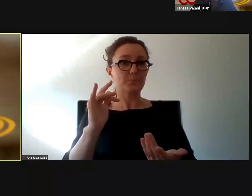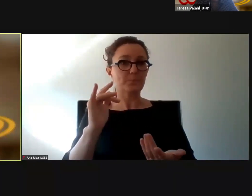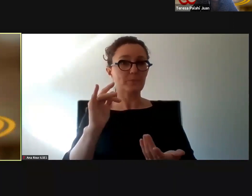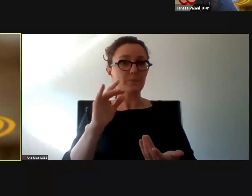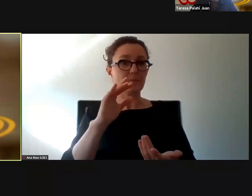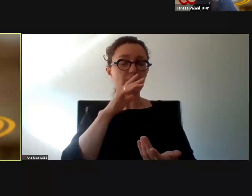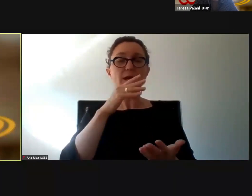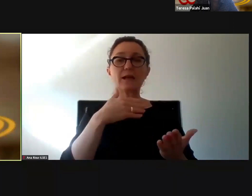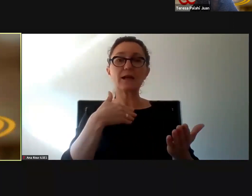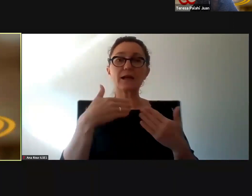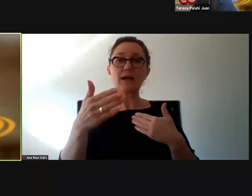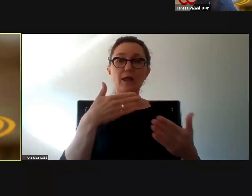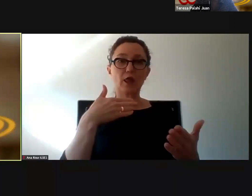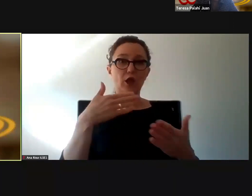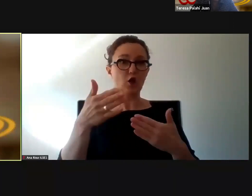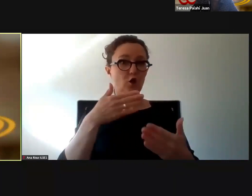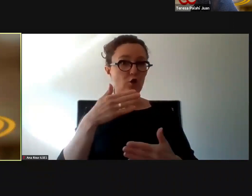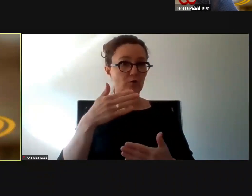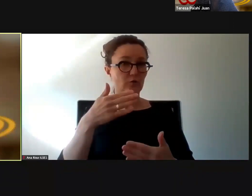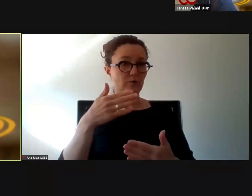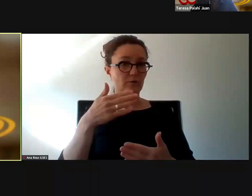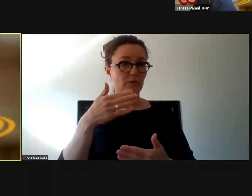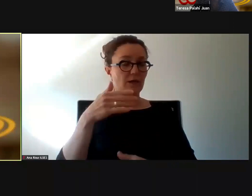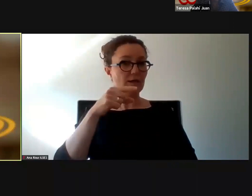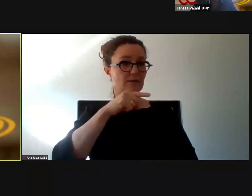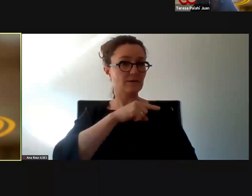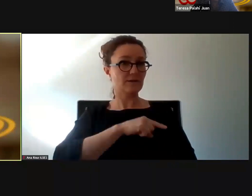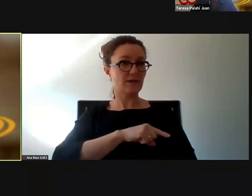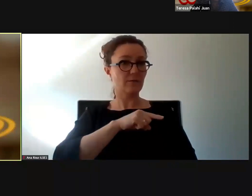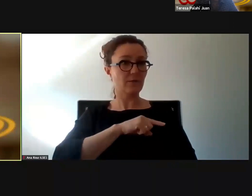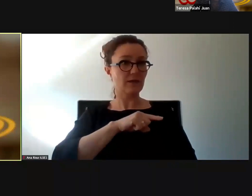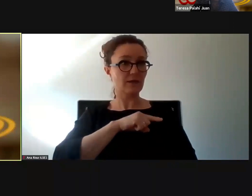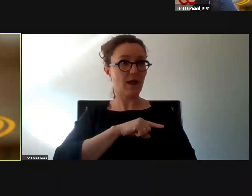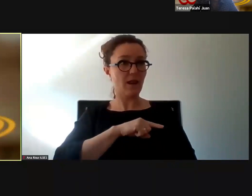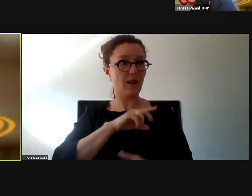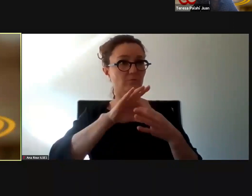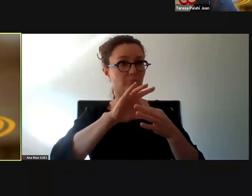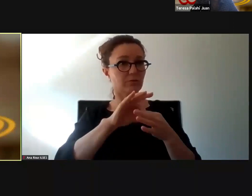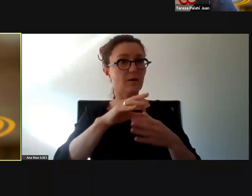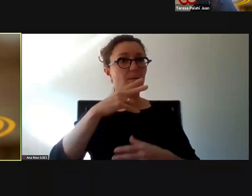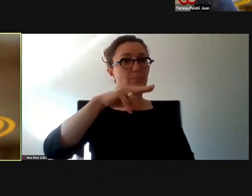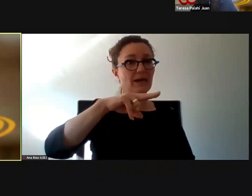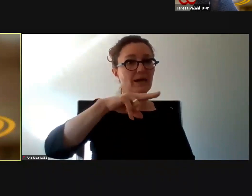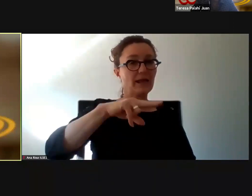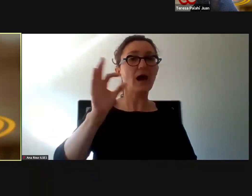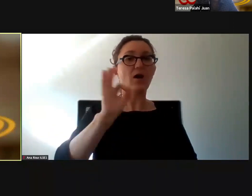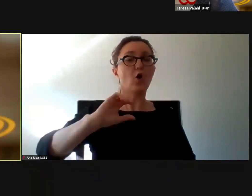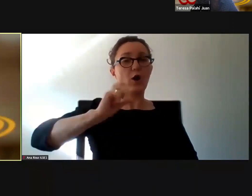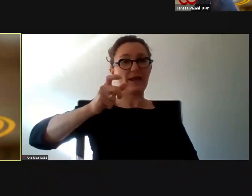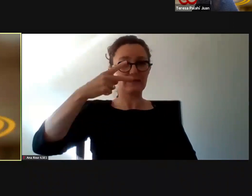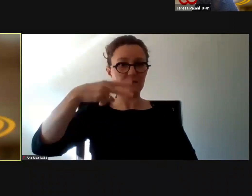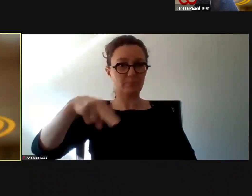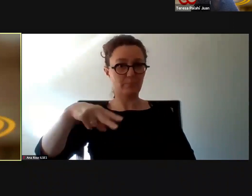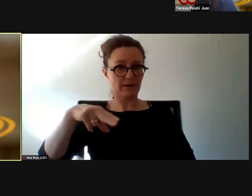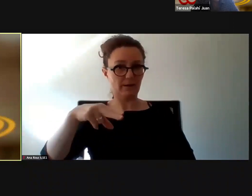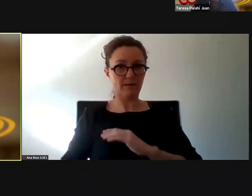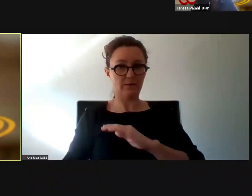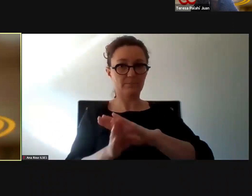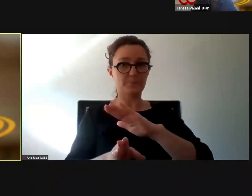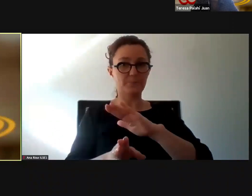sentimental o tienen con la pareja o expareja. Y yo, sin más preámbulo, voy a